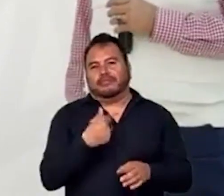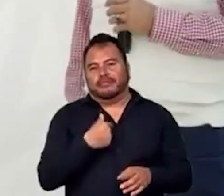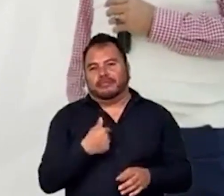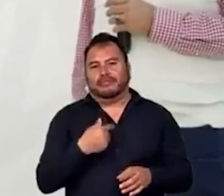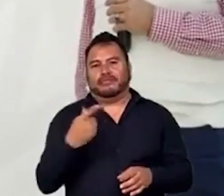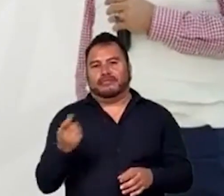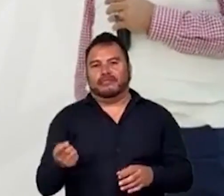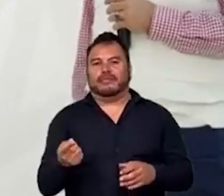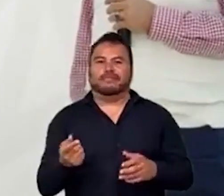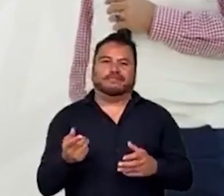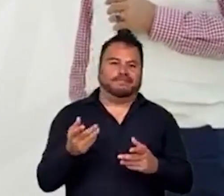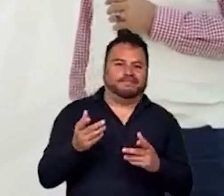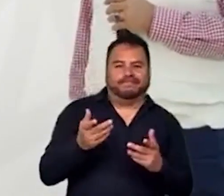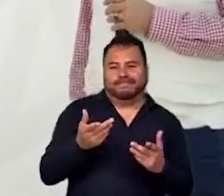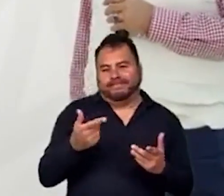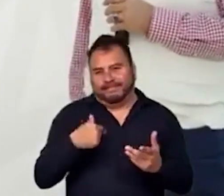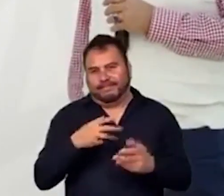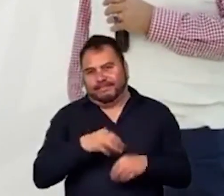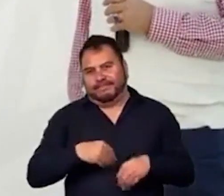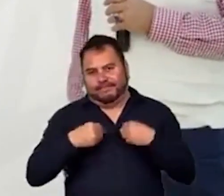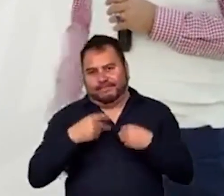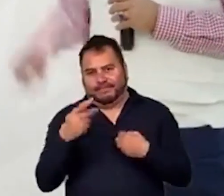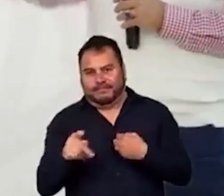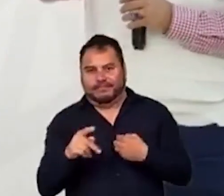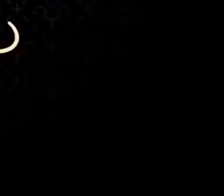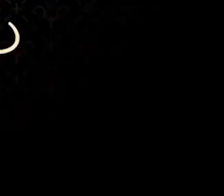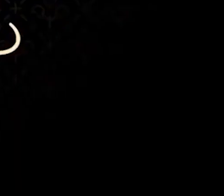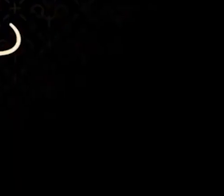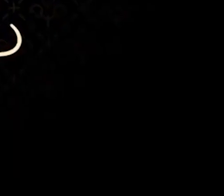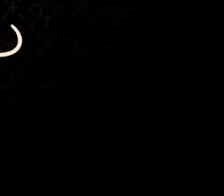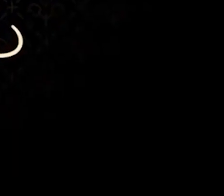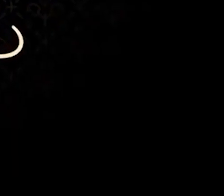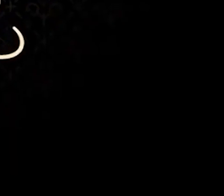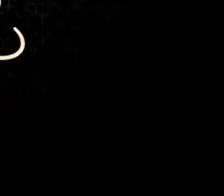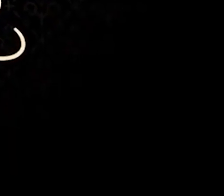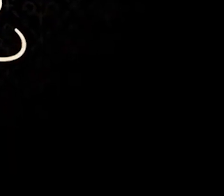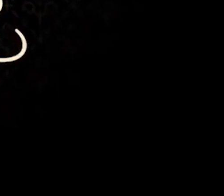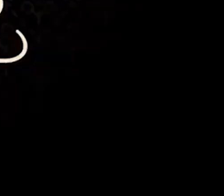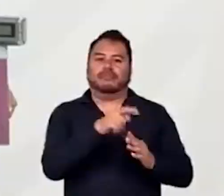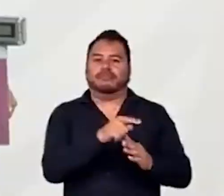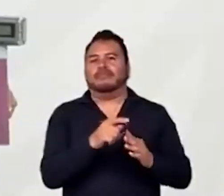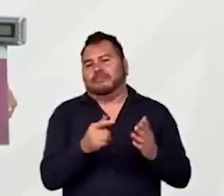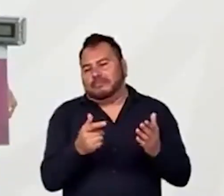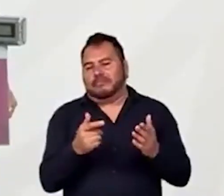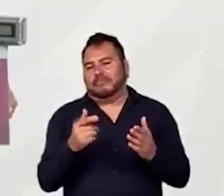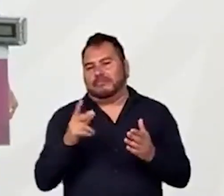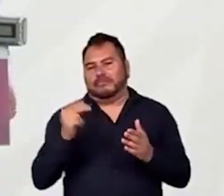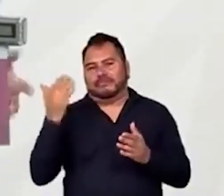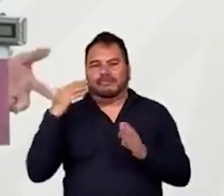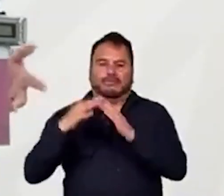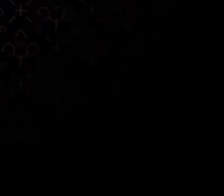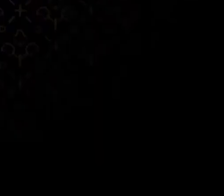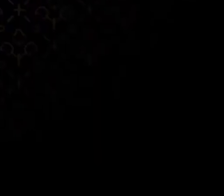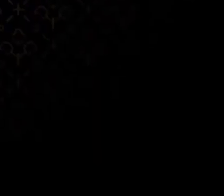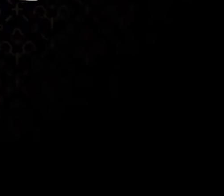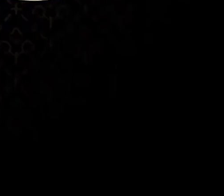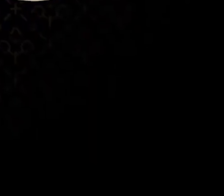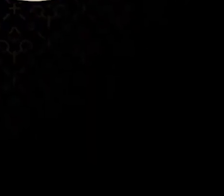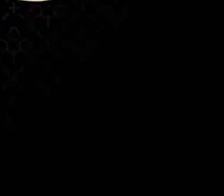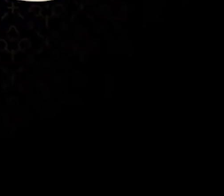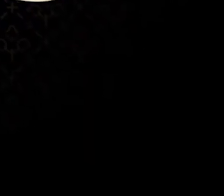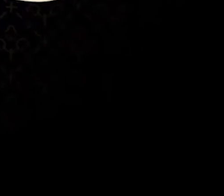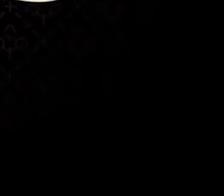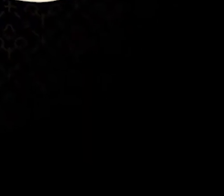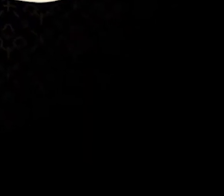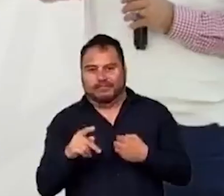él y de su vida, de su entorno, un ambiente distinto. No conocen límites. Le va a parecer risorio. Pero están por